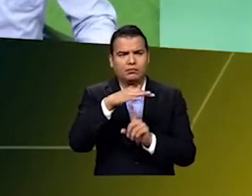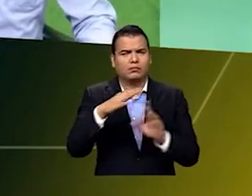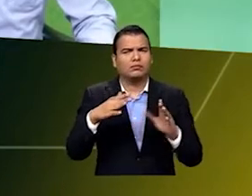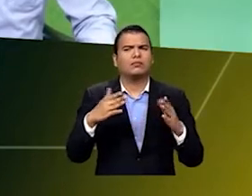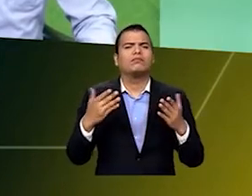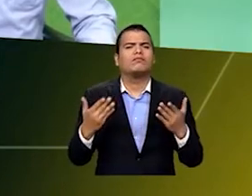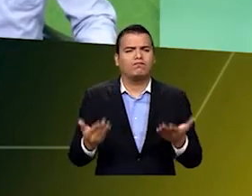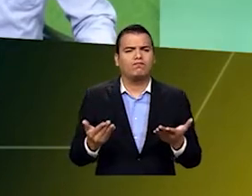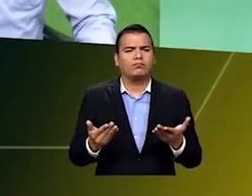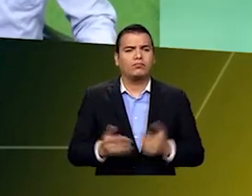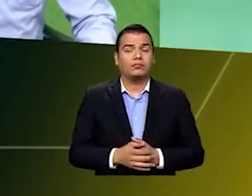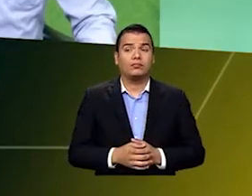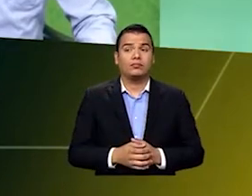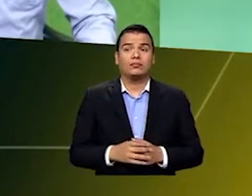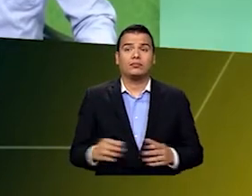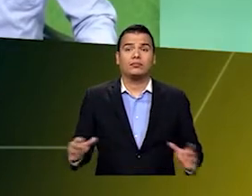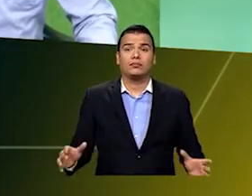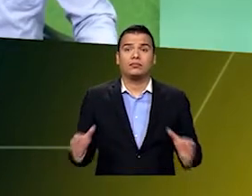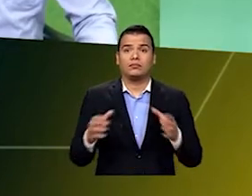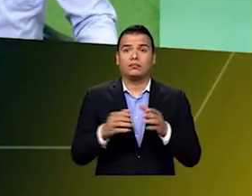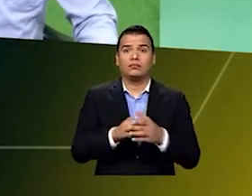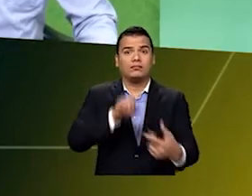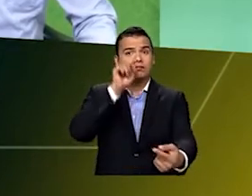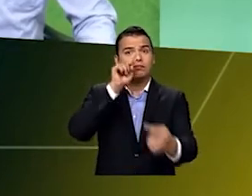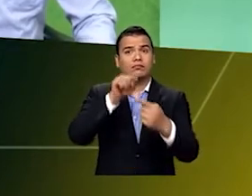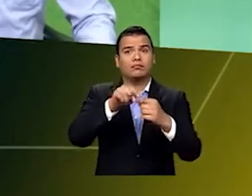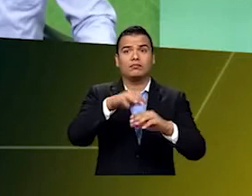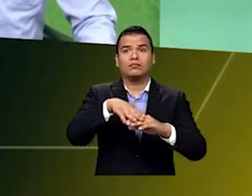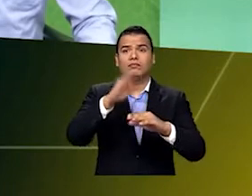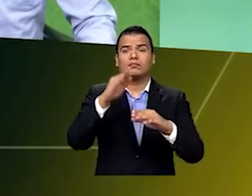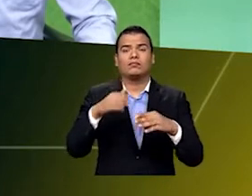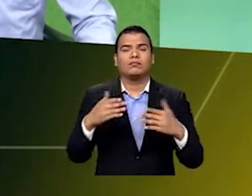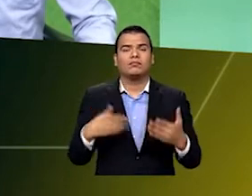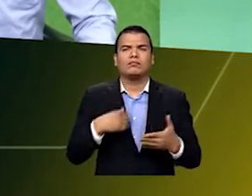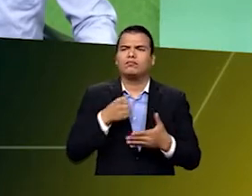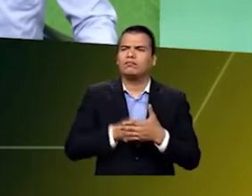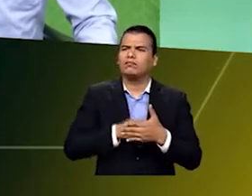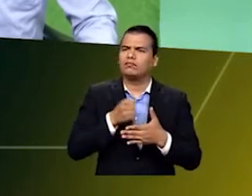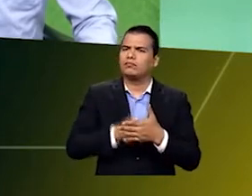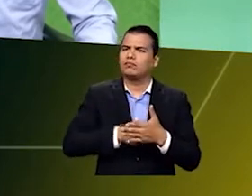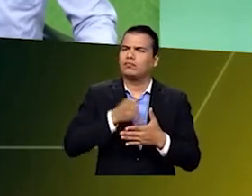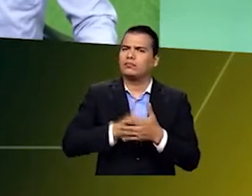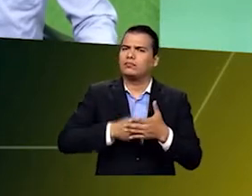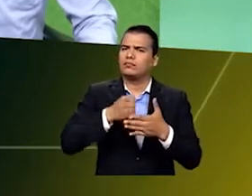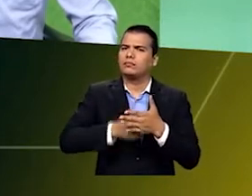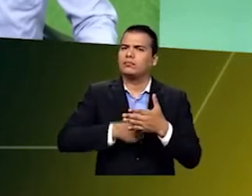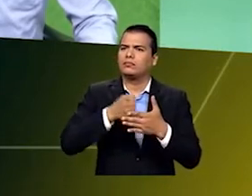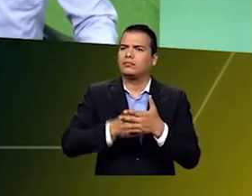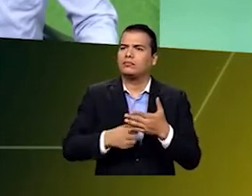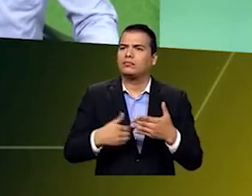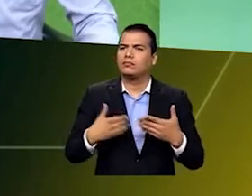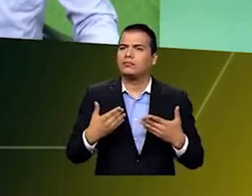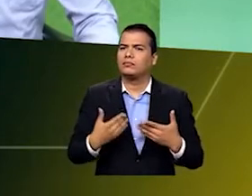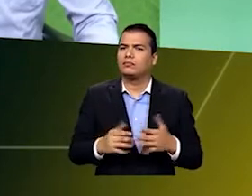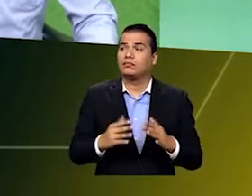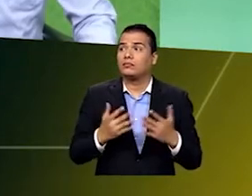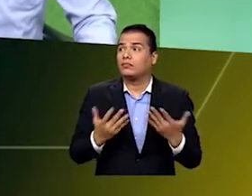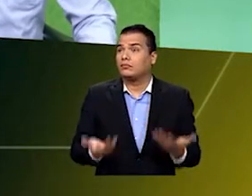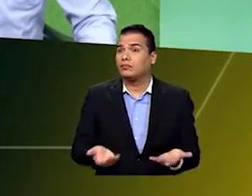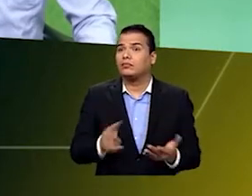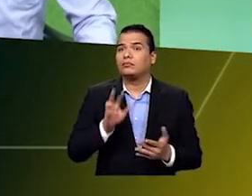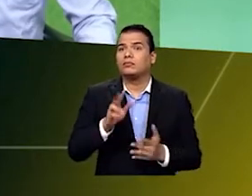objetivos misionales de la corporación, trabajar por la sostenibilidad de la producción. Y para eso lo que hacemos es promover